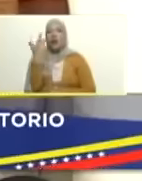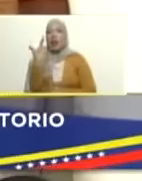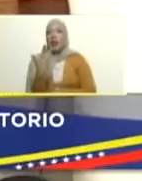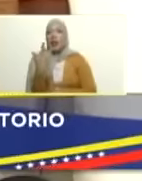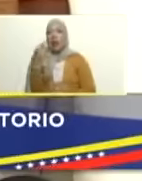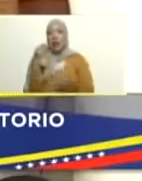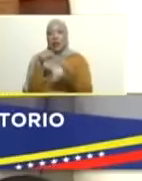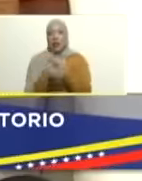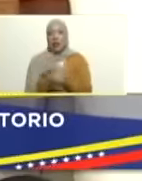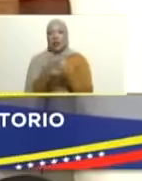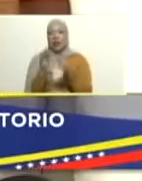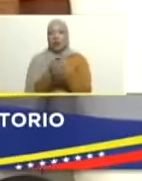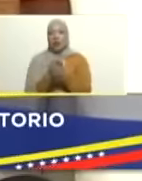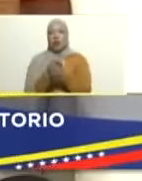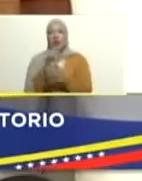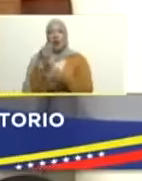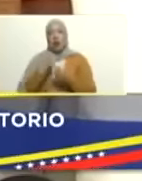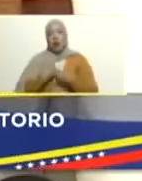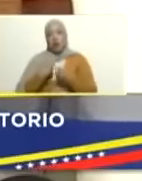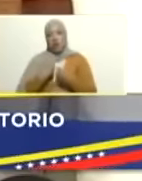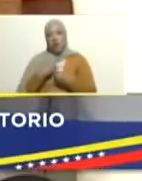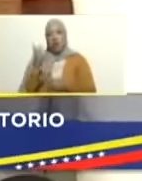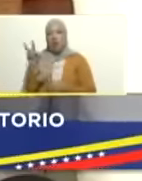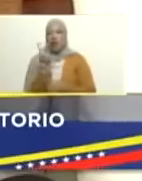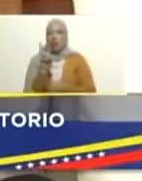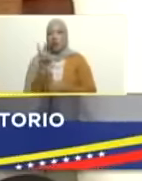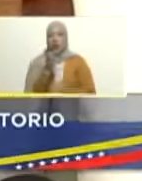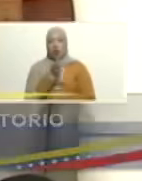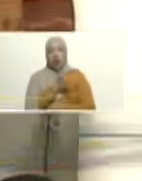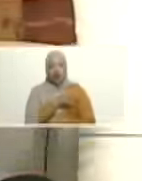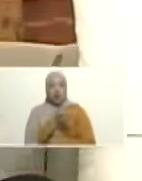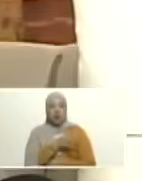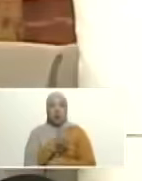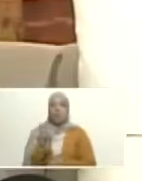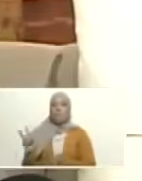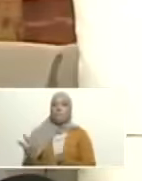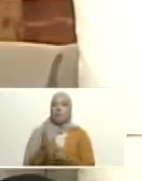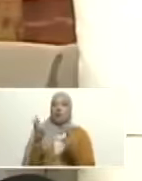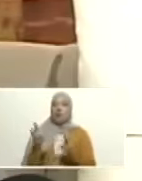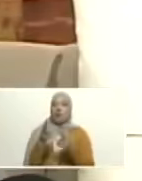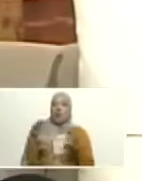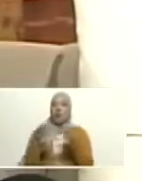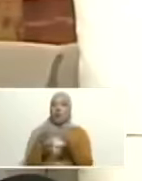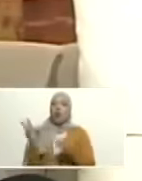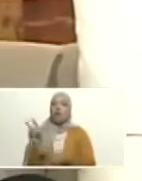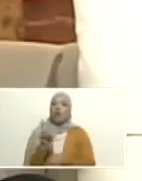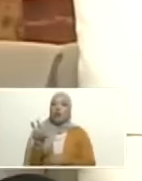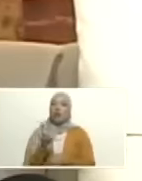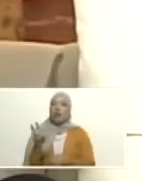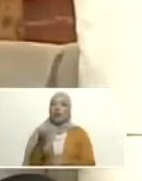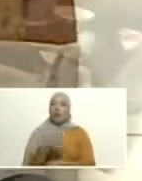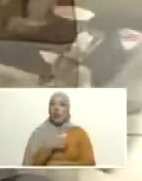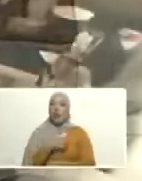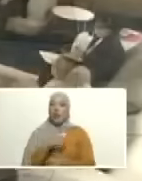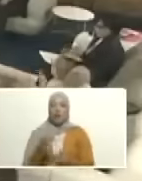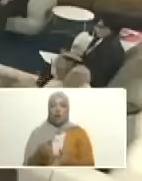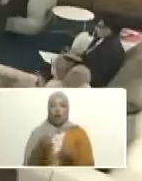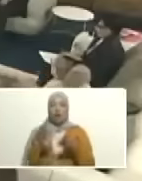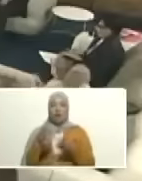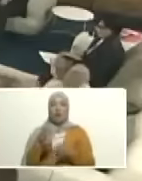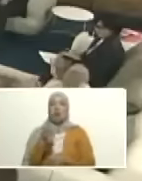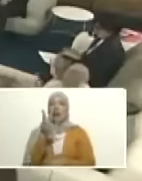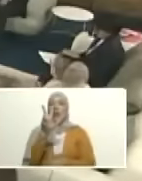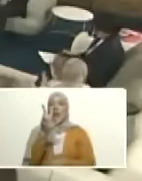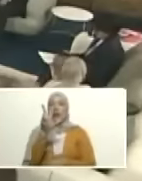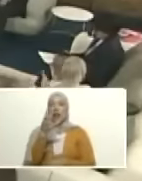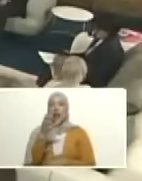nuestros compatriotas en Chile. Tremenda victoria de la Selección Nacional de Fútbol.